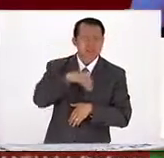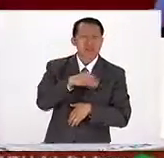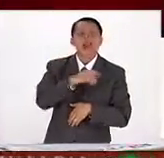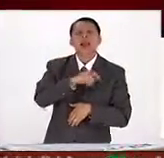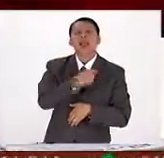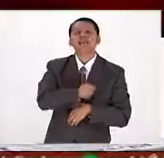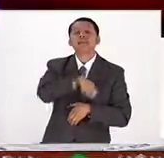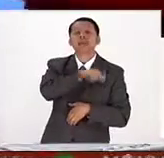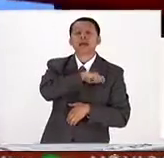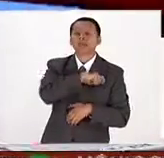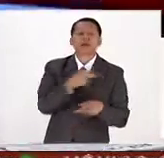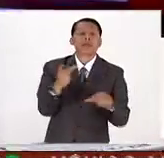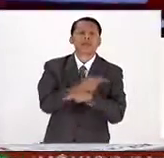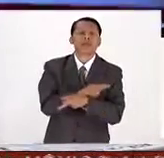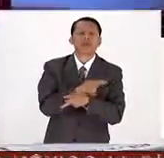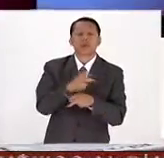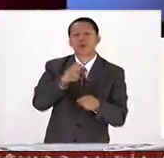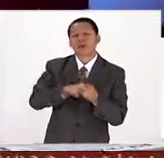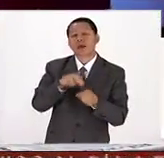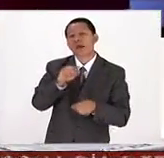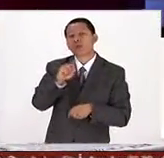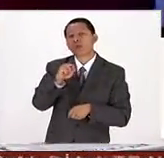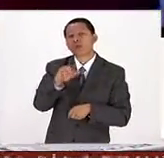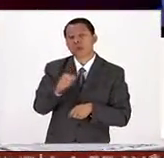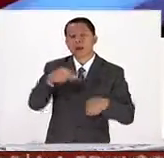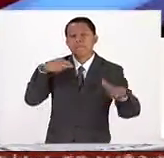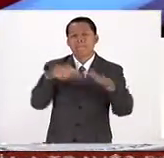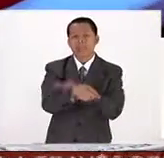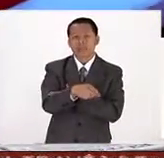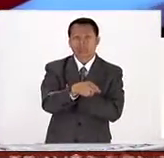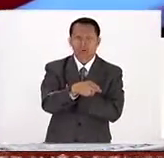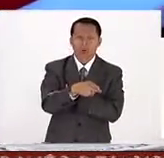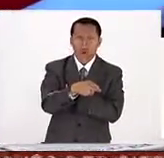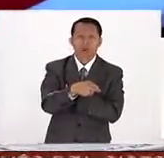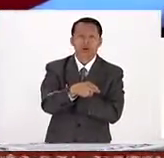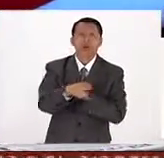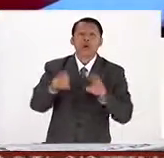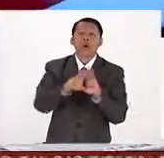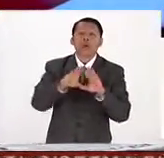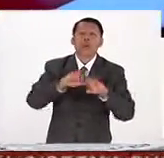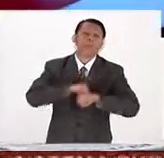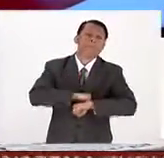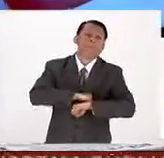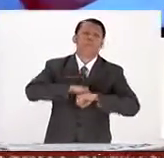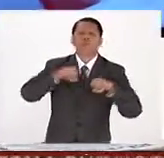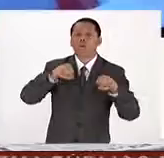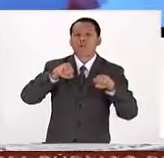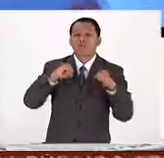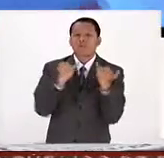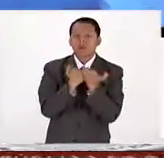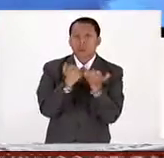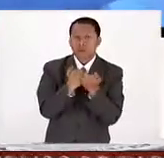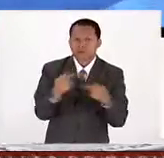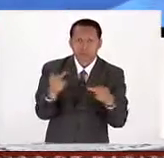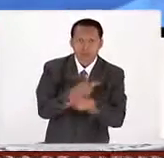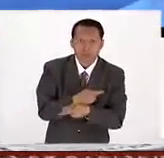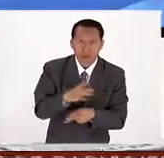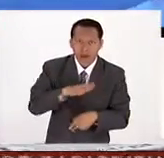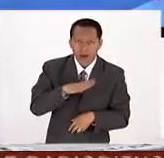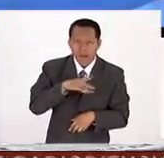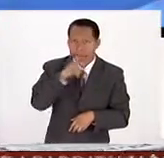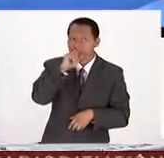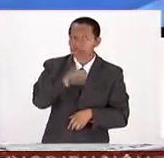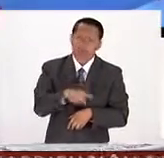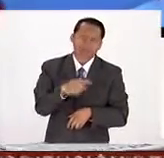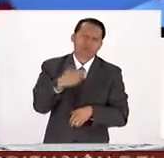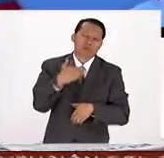ese atentado en Atocha, en la línea de metro de Atocha, cómo detonó y cambió inmediatamente las tendencias electorales y le dio el